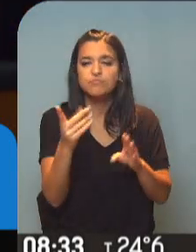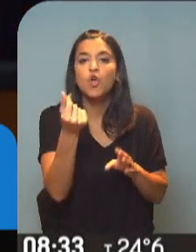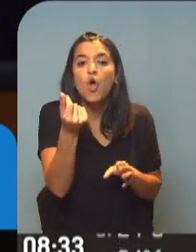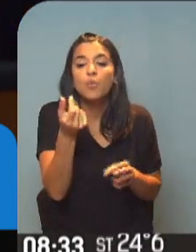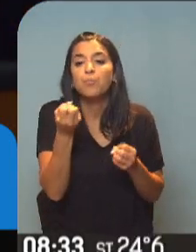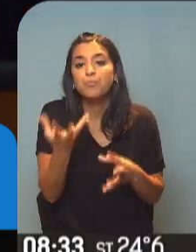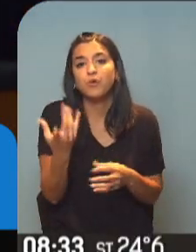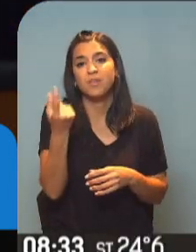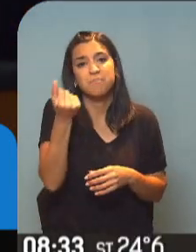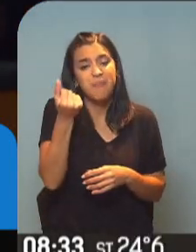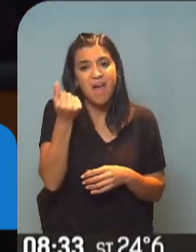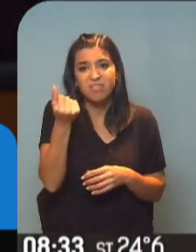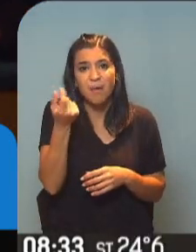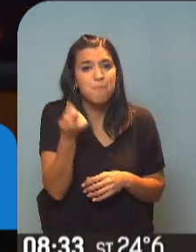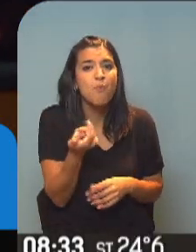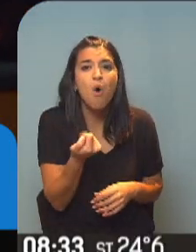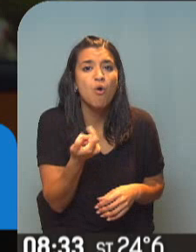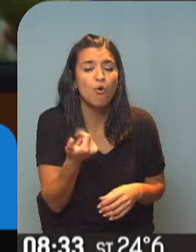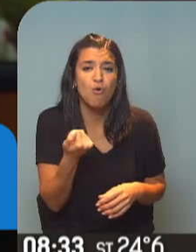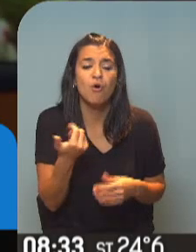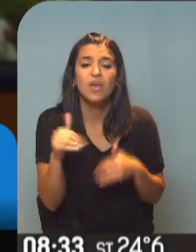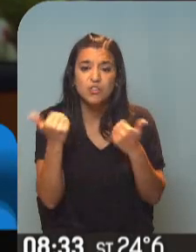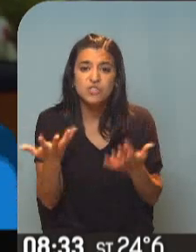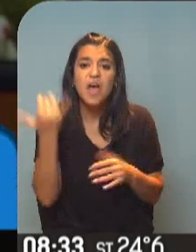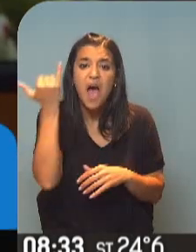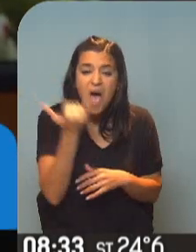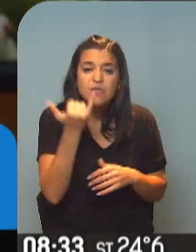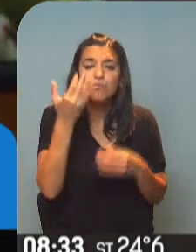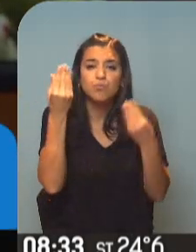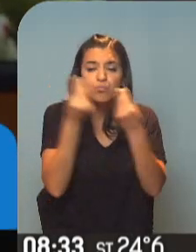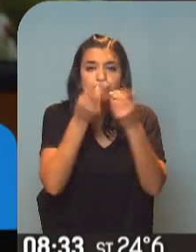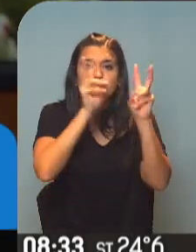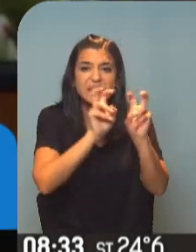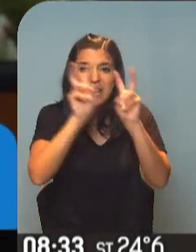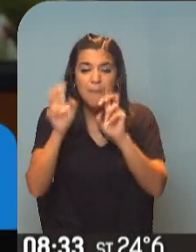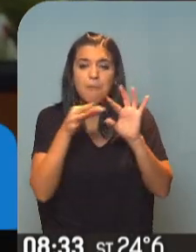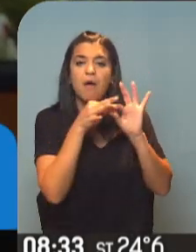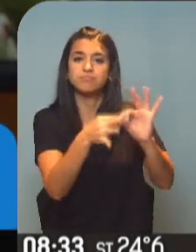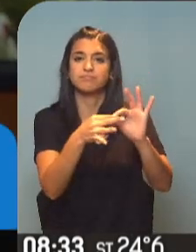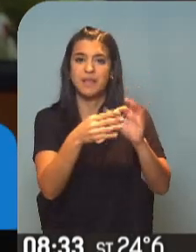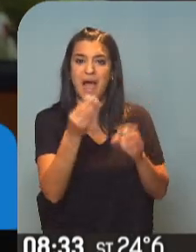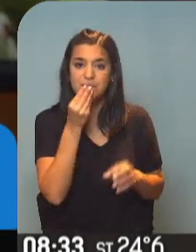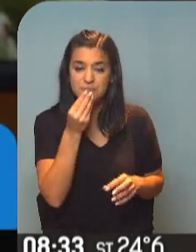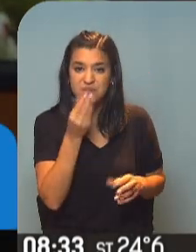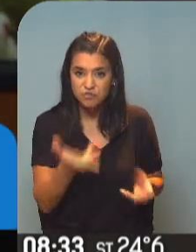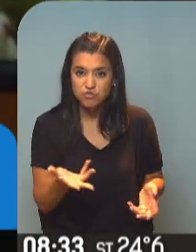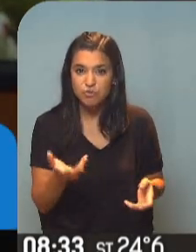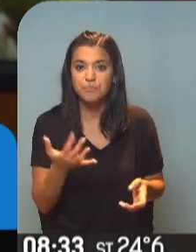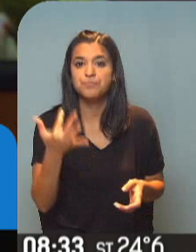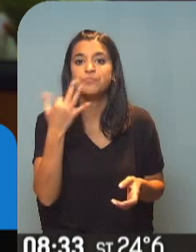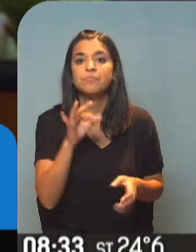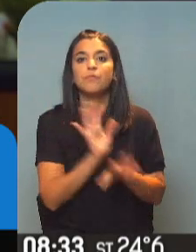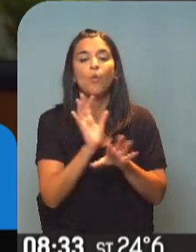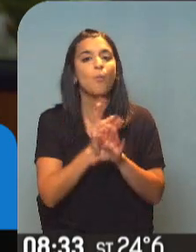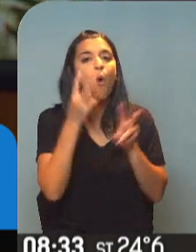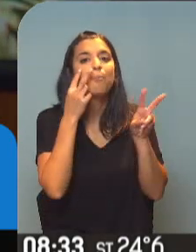porque tienen poco dinero por lo tanto hay una cantidad de aspectos vinculados con la alimentación que deben ser atendidos desde la